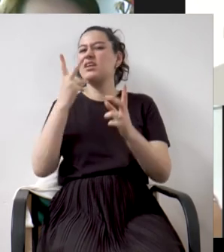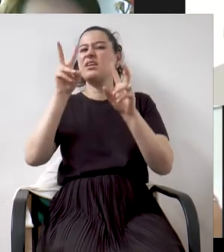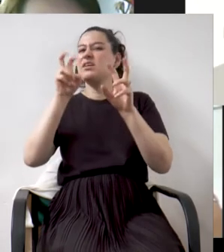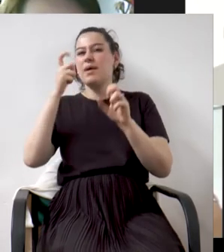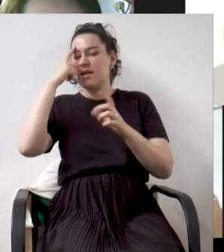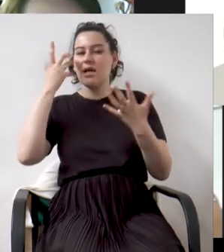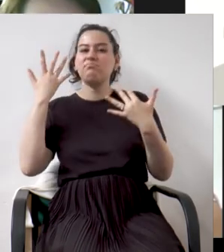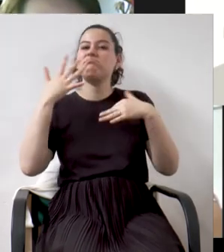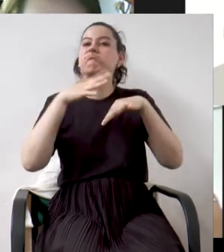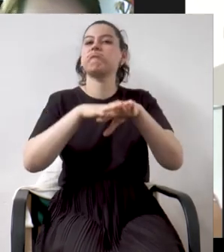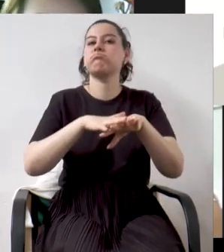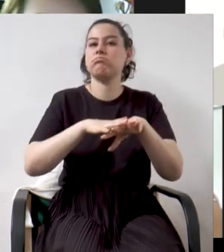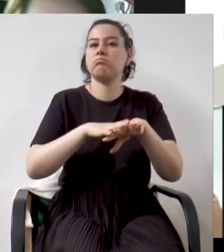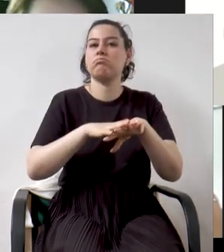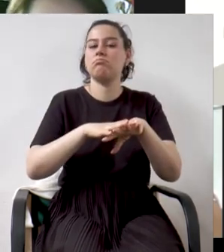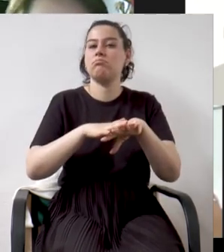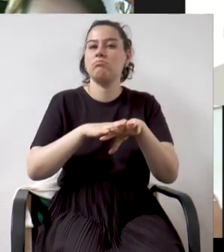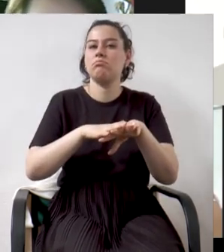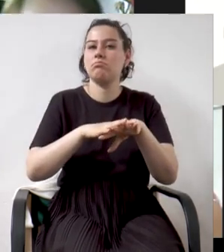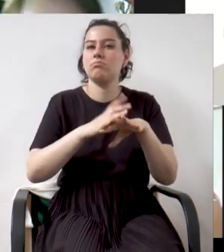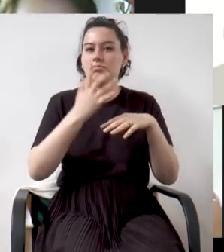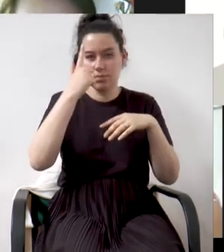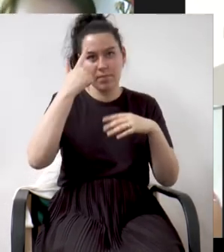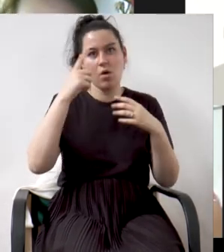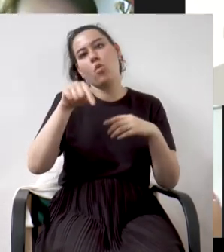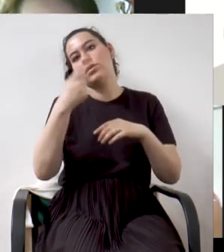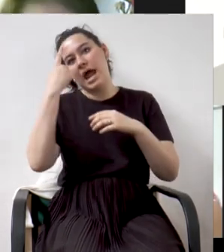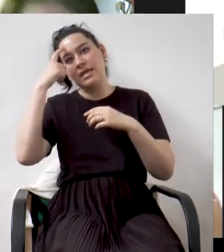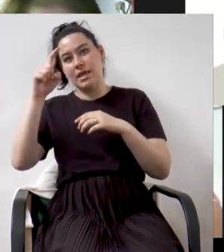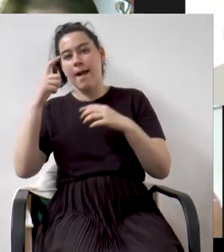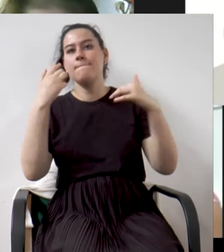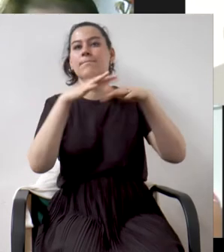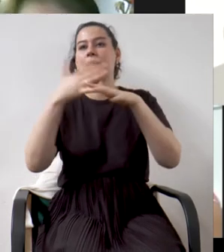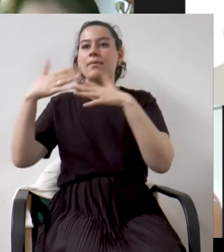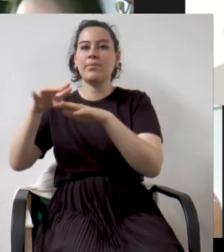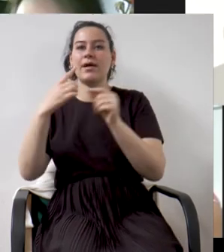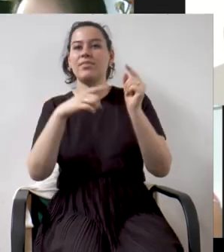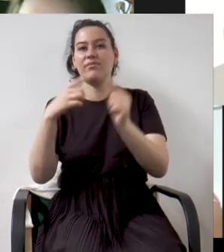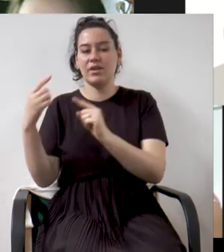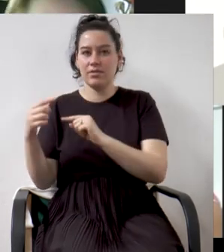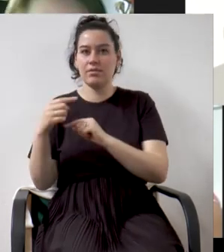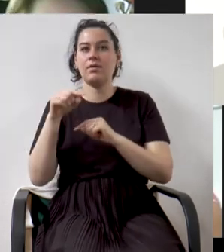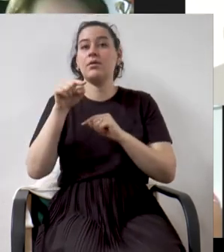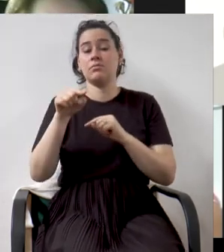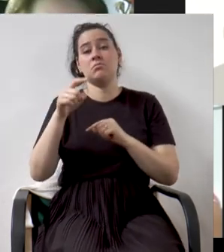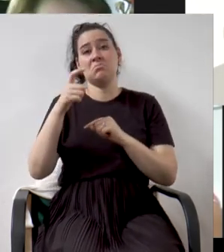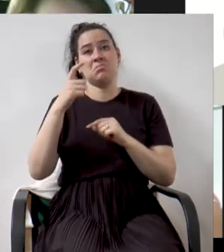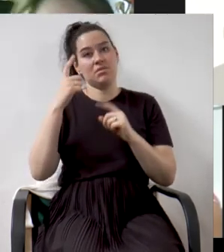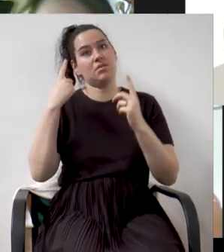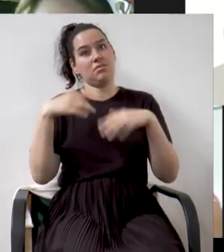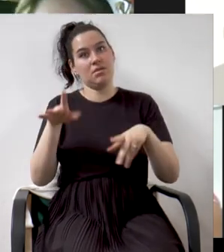la idea de lo tubular, que además lo tubular se mezcla entre sí. Y esa es una construcción